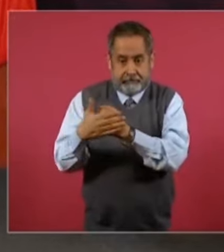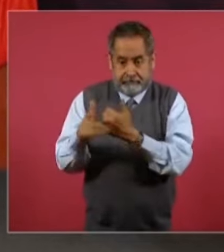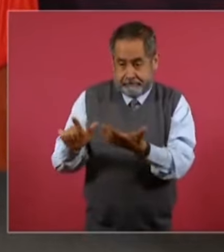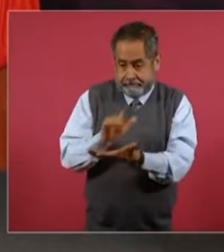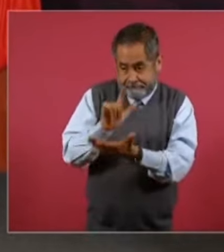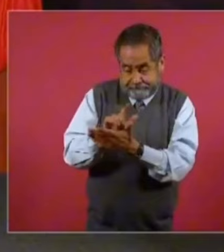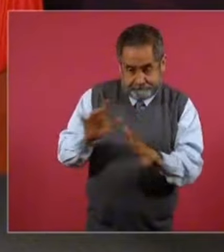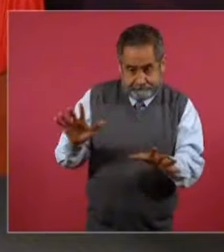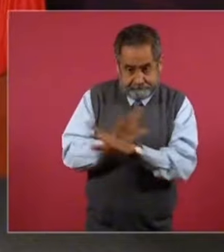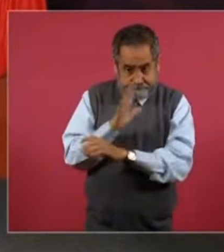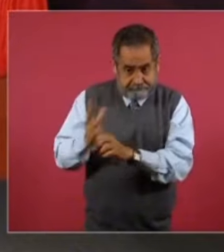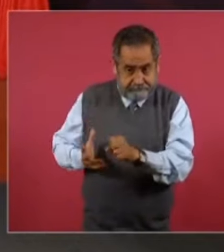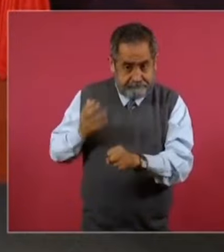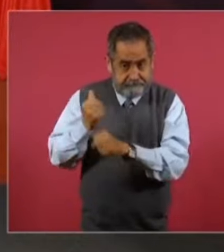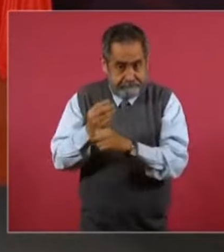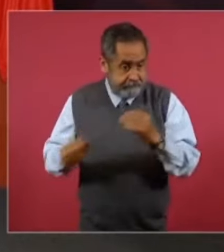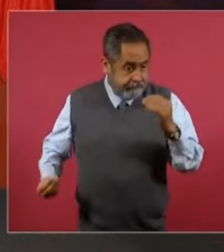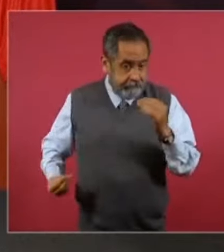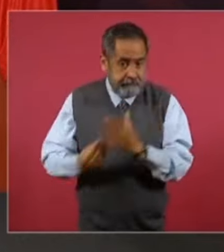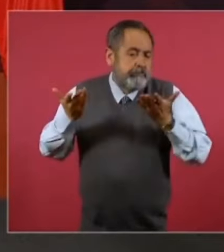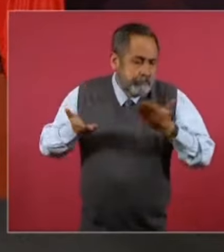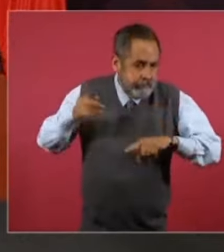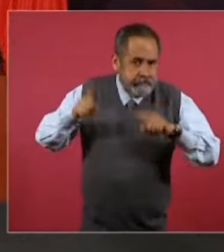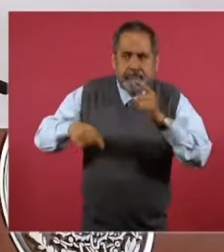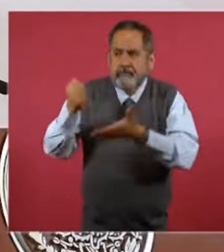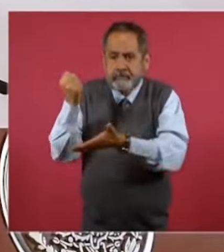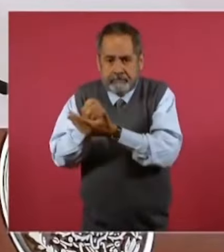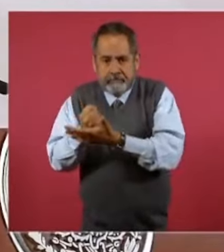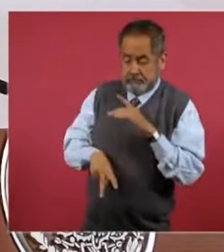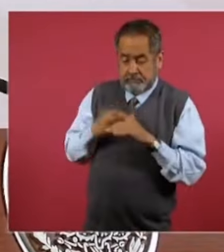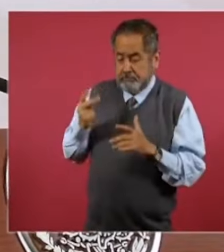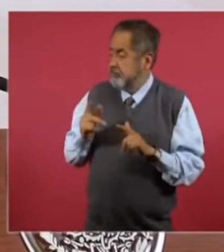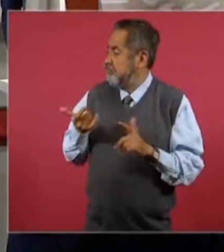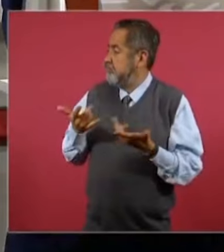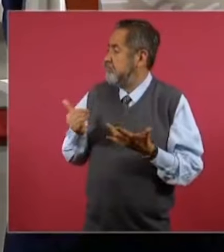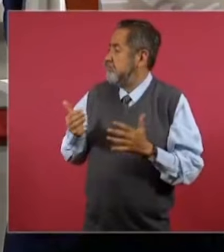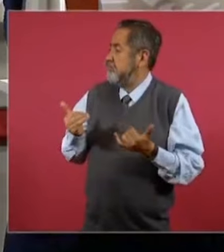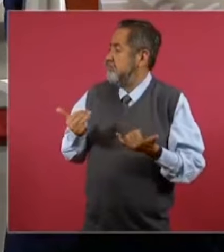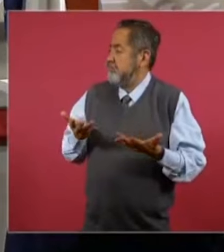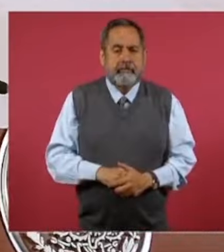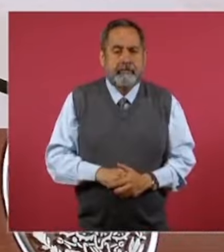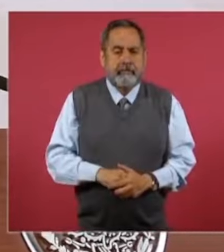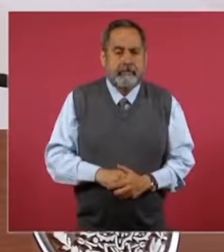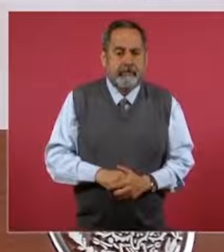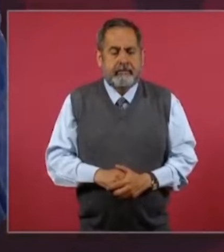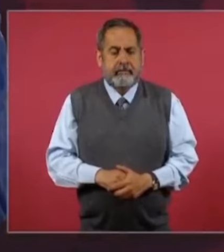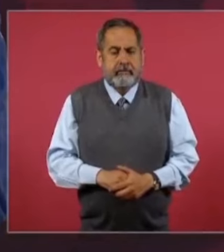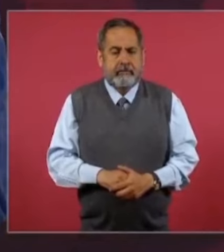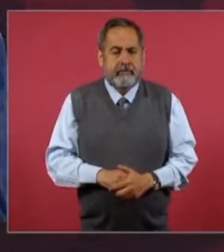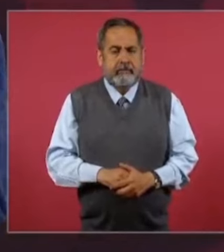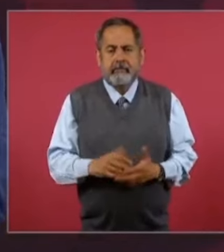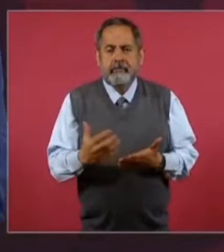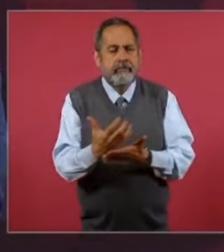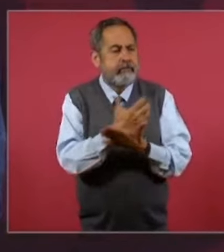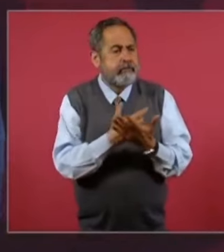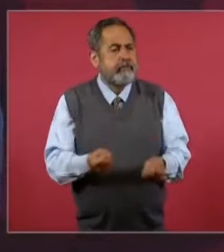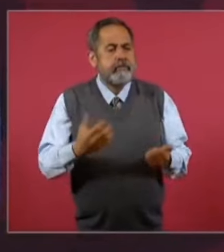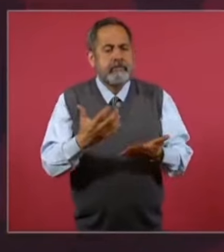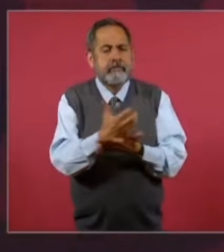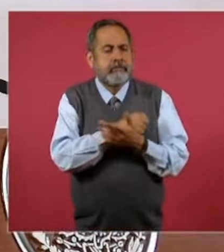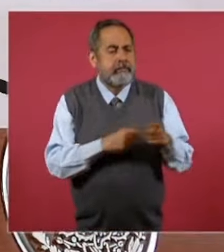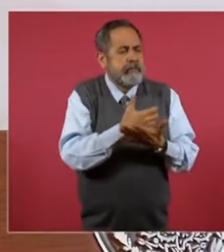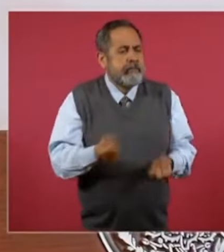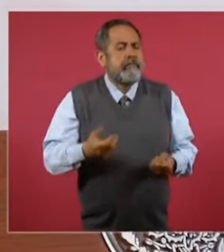a cabo la reforma, si es que se aprueba, ya no tenga dinero el fideicomiso. ¿Cuánto ganan